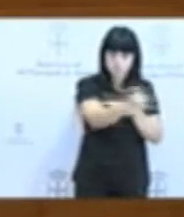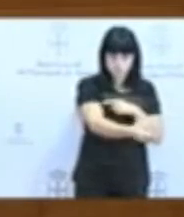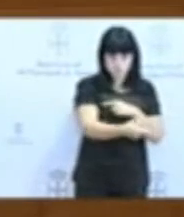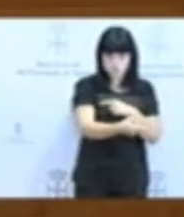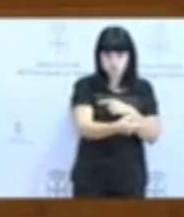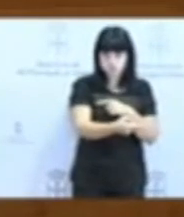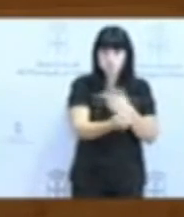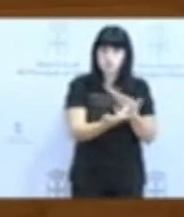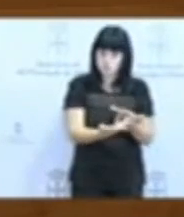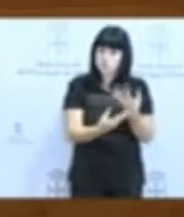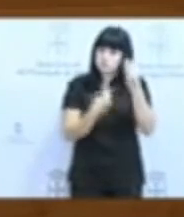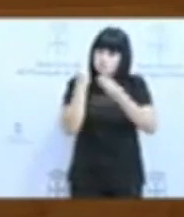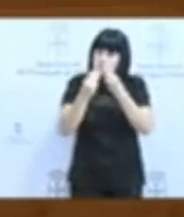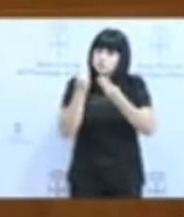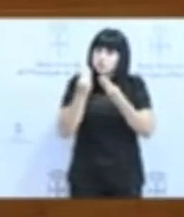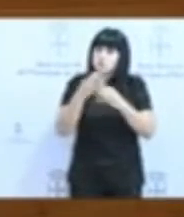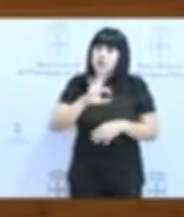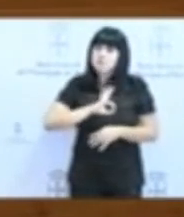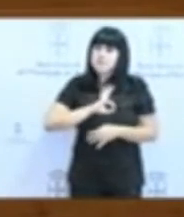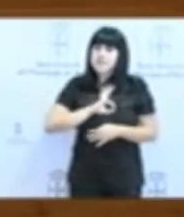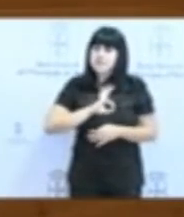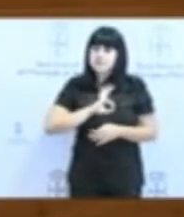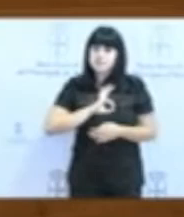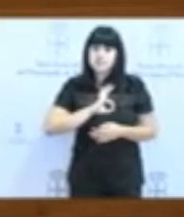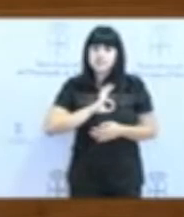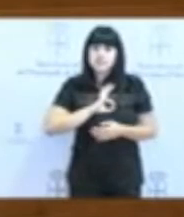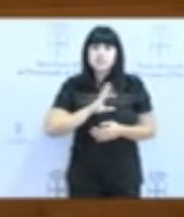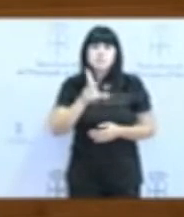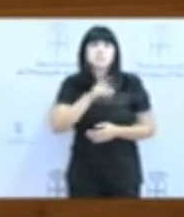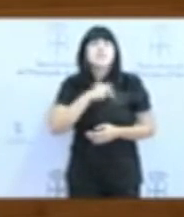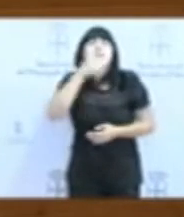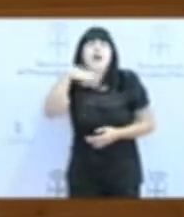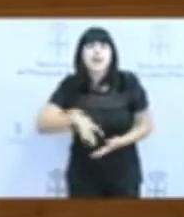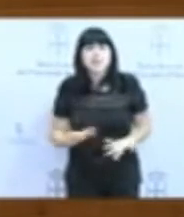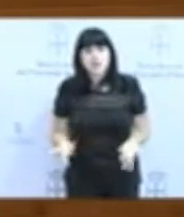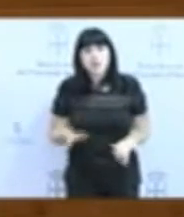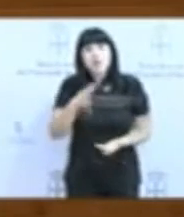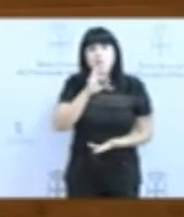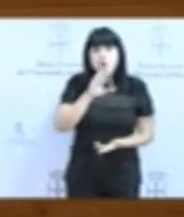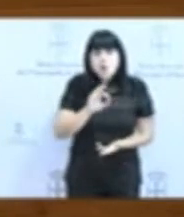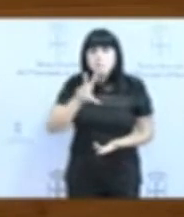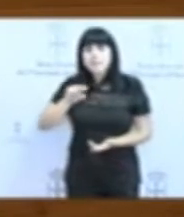Y eso hace preguntarse quién se merece las medallas, ¿no? Oro, plata y bronce.